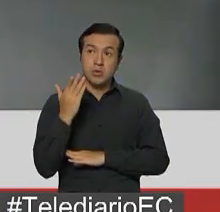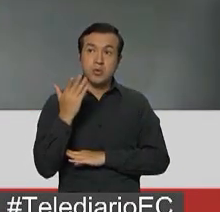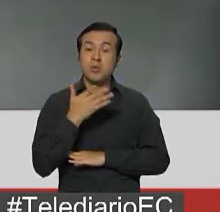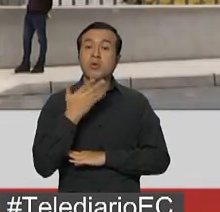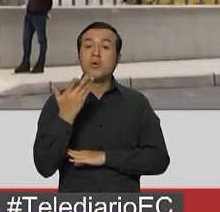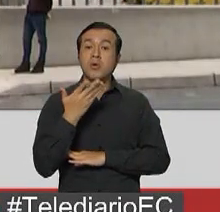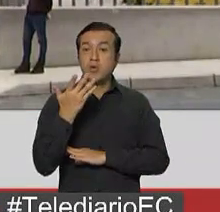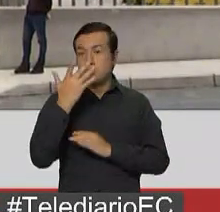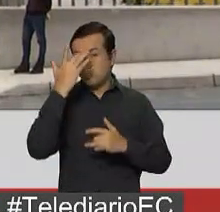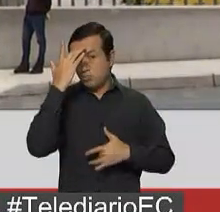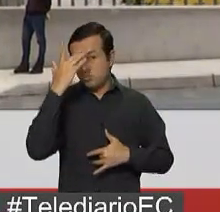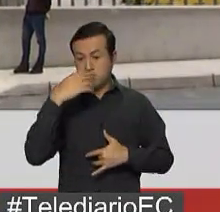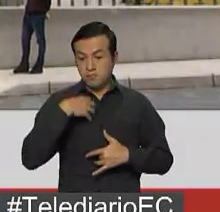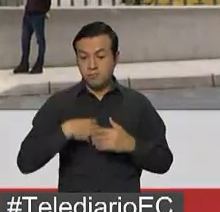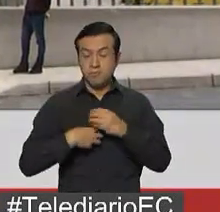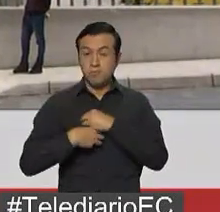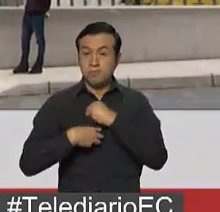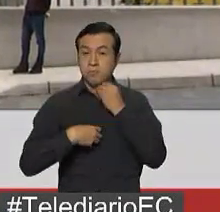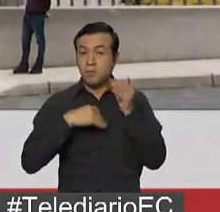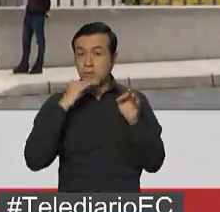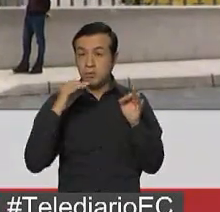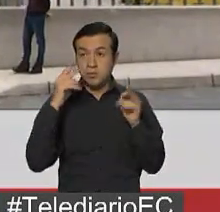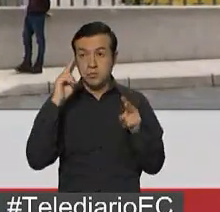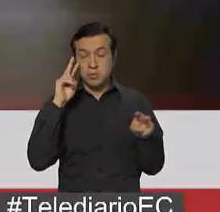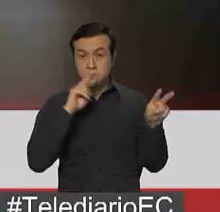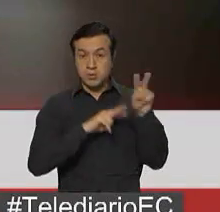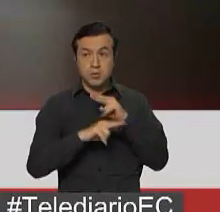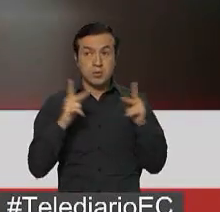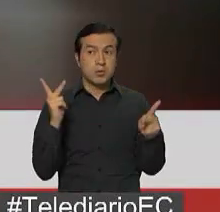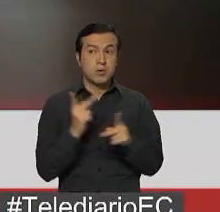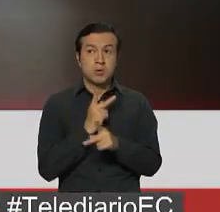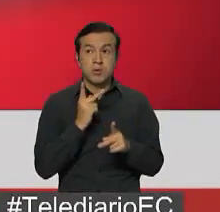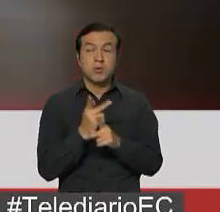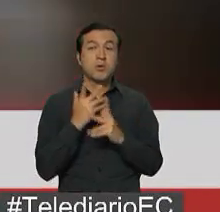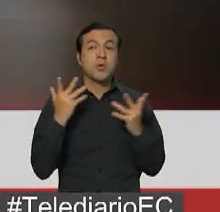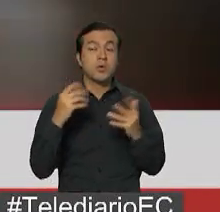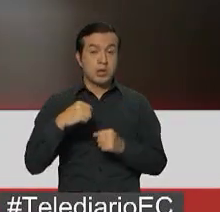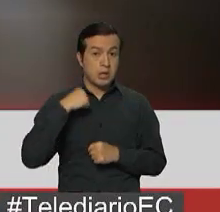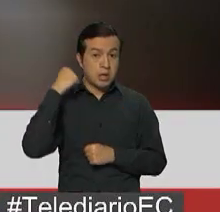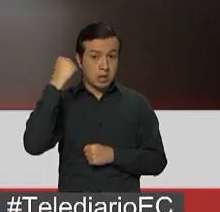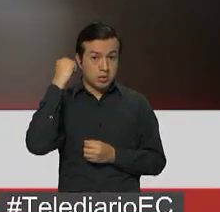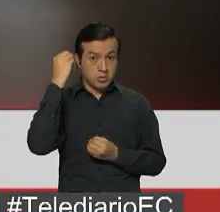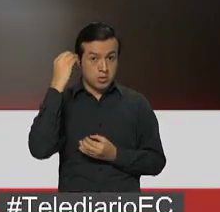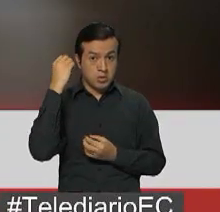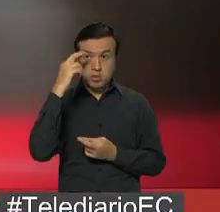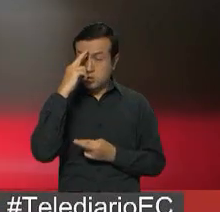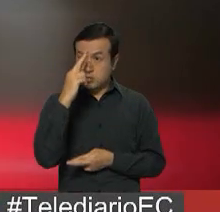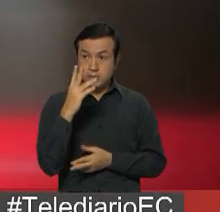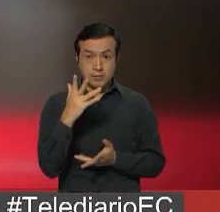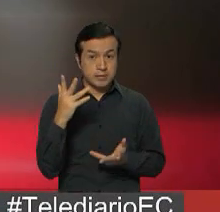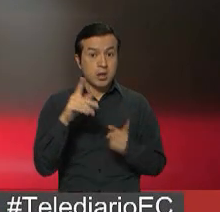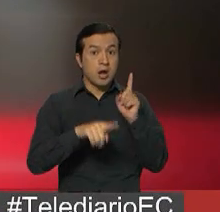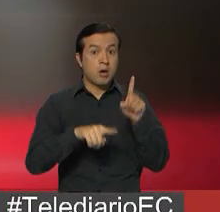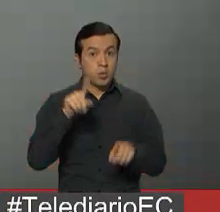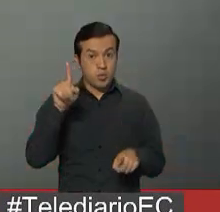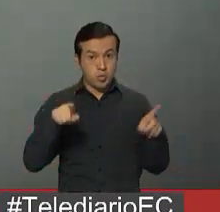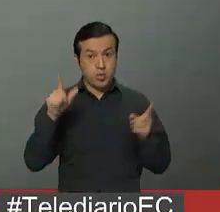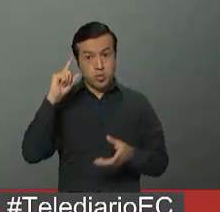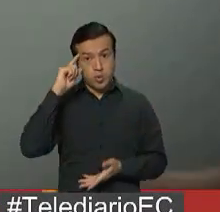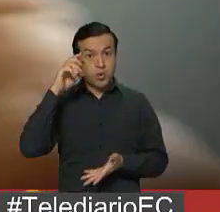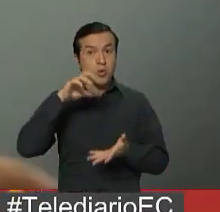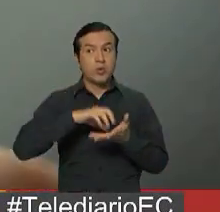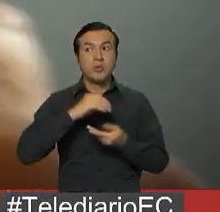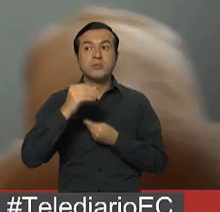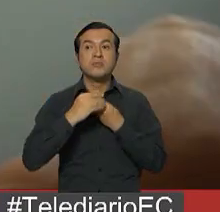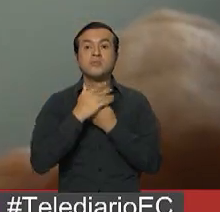llegada del cobi 19 ha permitido mostrar las consecuencias de violar el derecho a la información mencionó que varios gobiernos han establecido